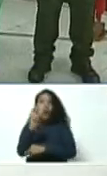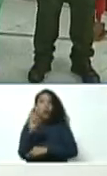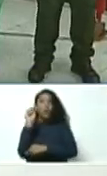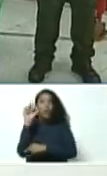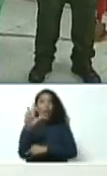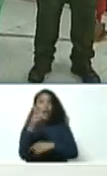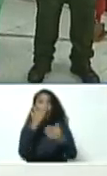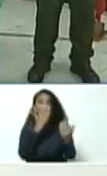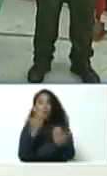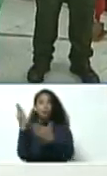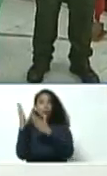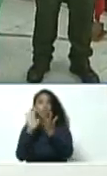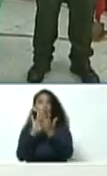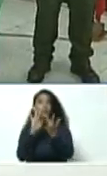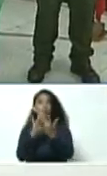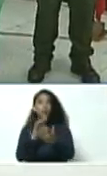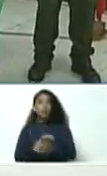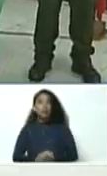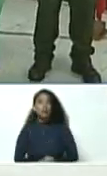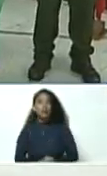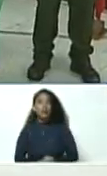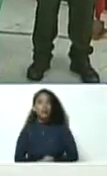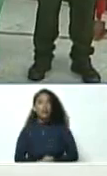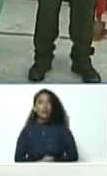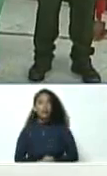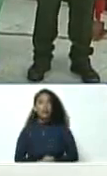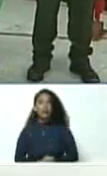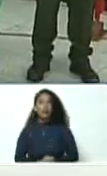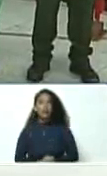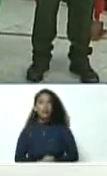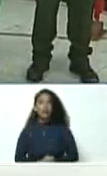dos, tres. ¿Tienes el pase, Jason?